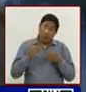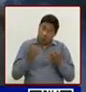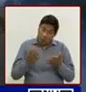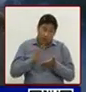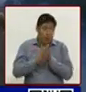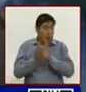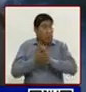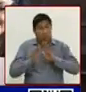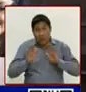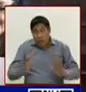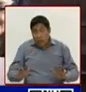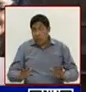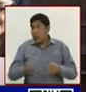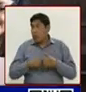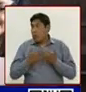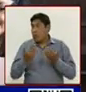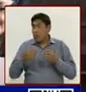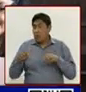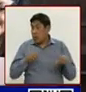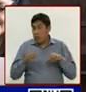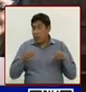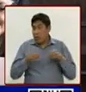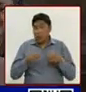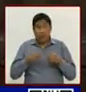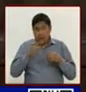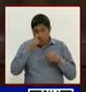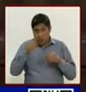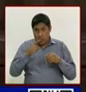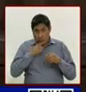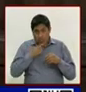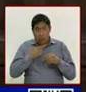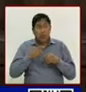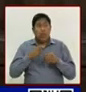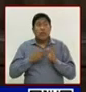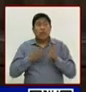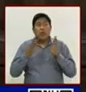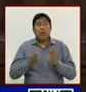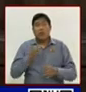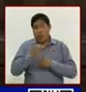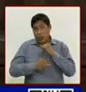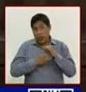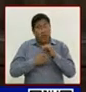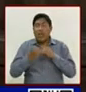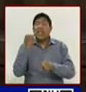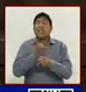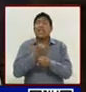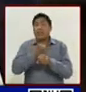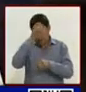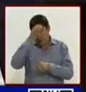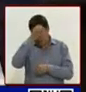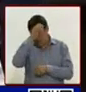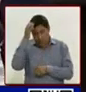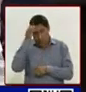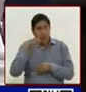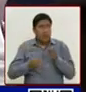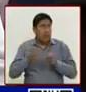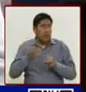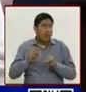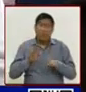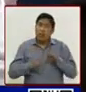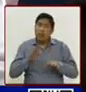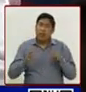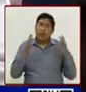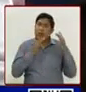una pacificación como la que se ha dado con la intervención de los obispos, pues de repente hasta el momento estaríamos en